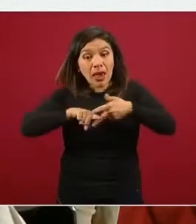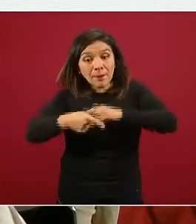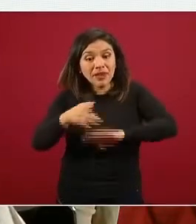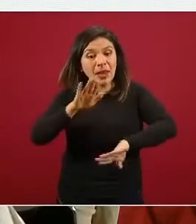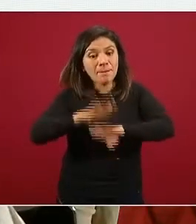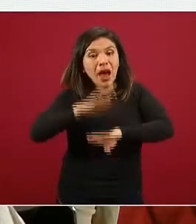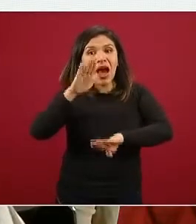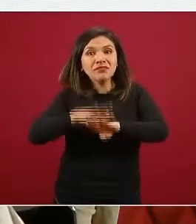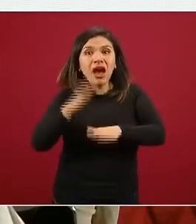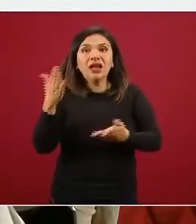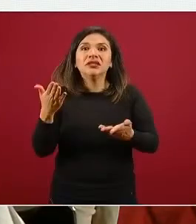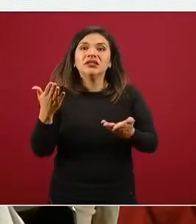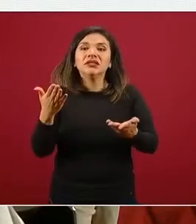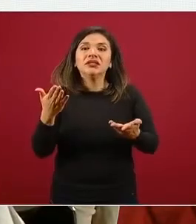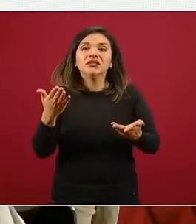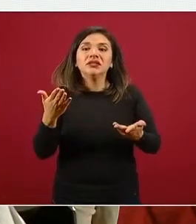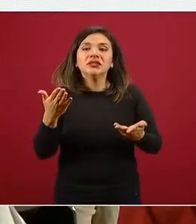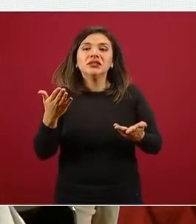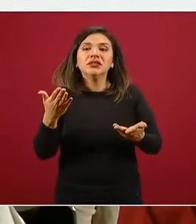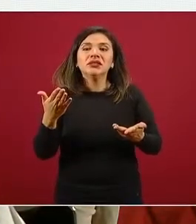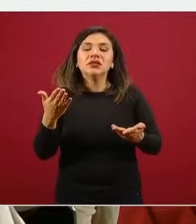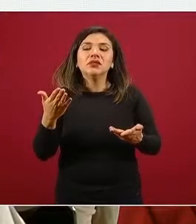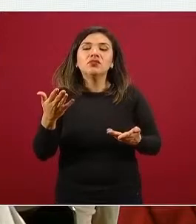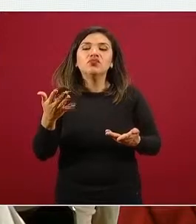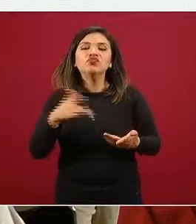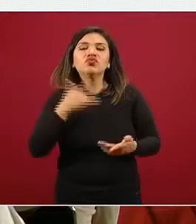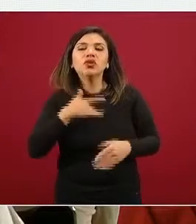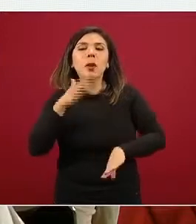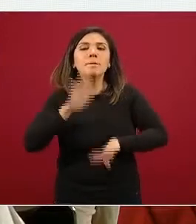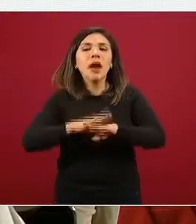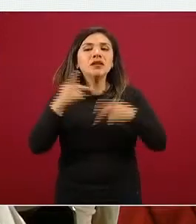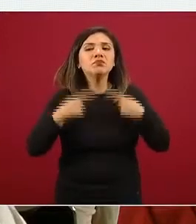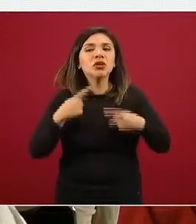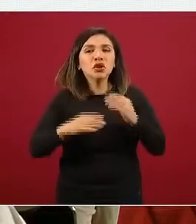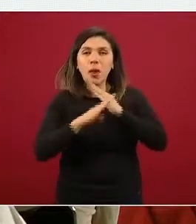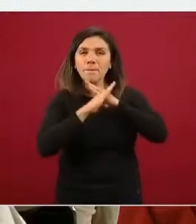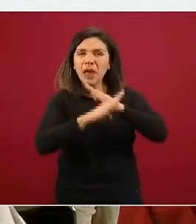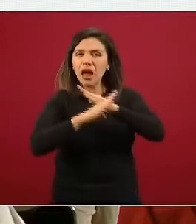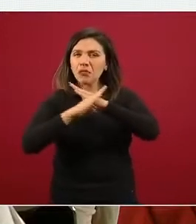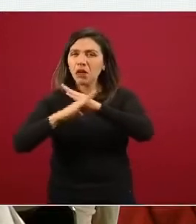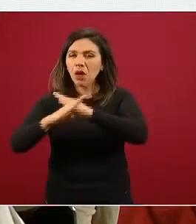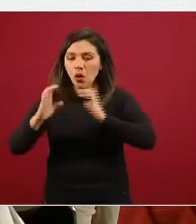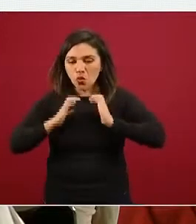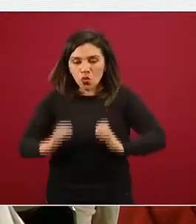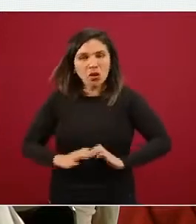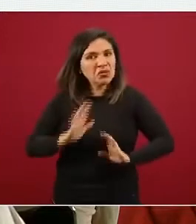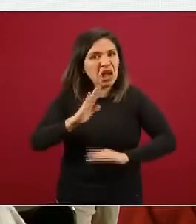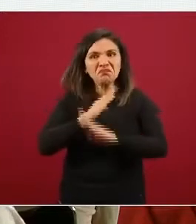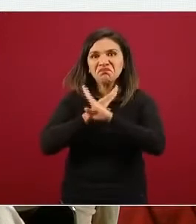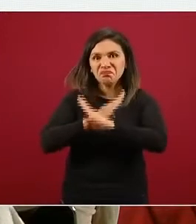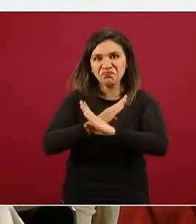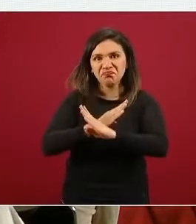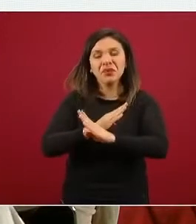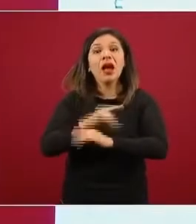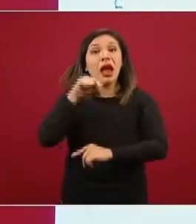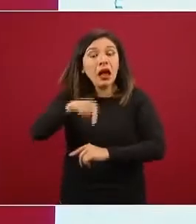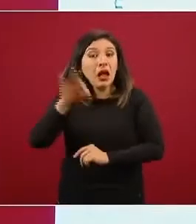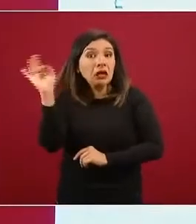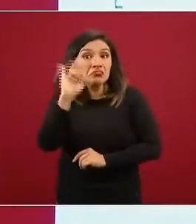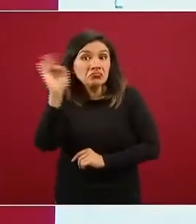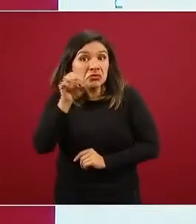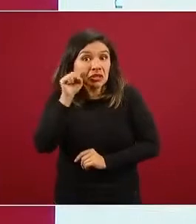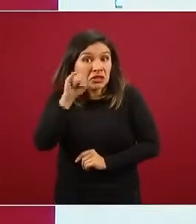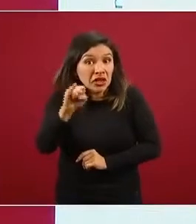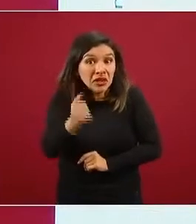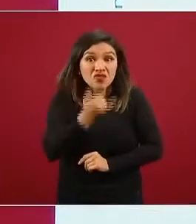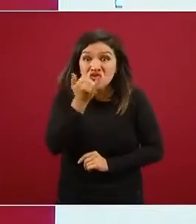una mayor proporción, un mayor porcentaje de personas inmunes, y si es que resulta,